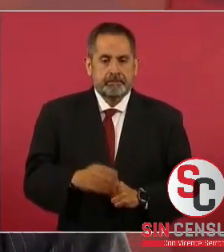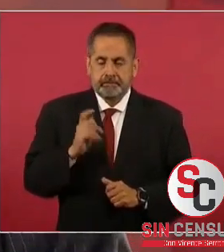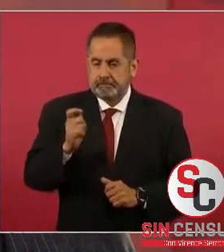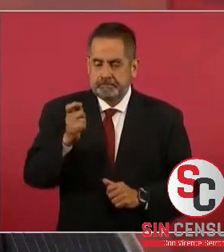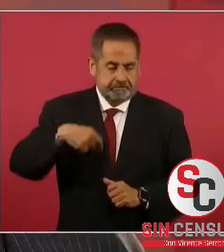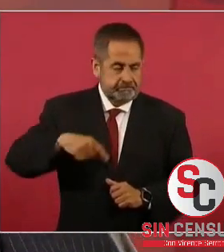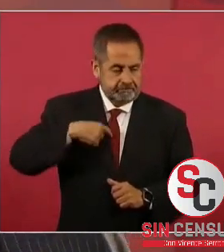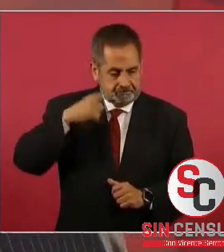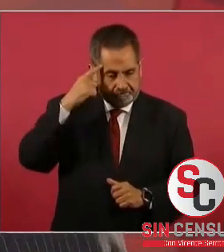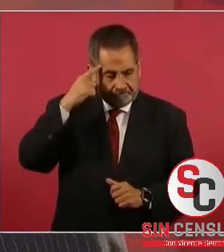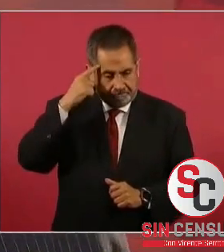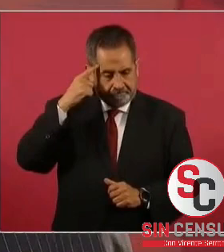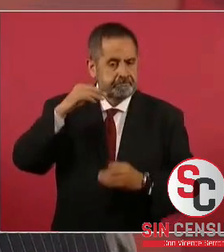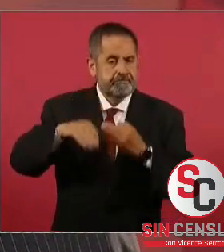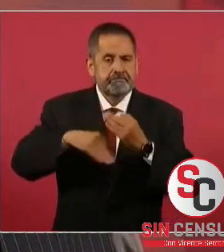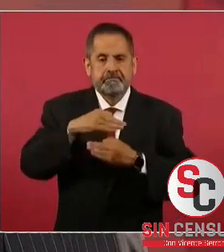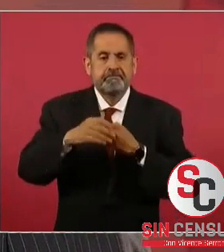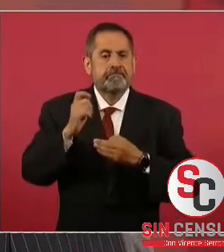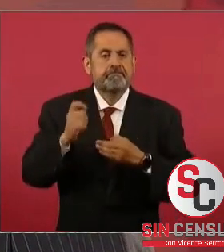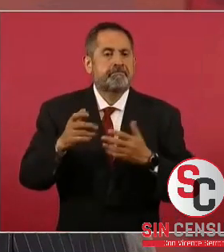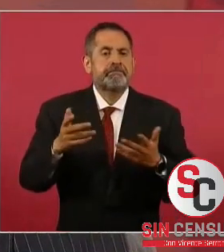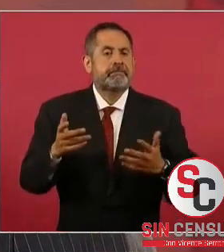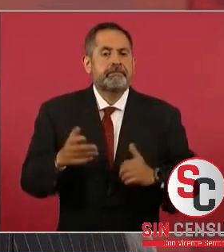tenemos todos